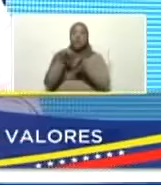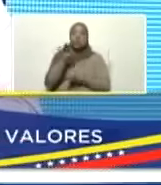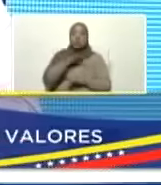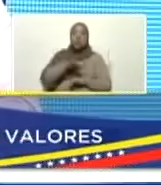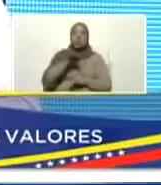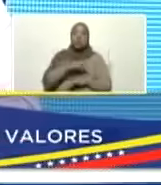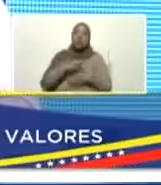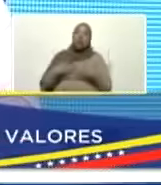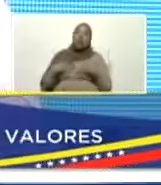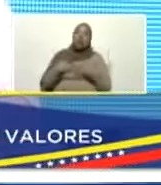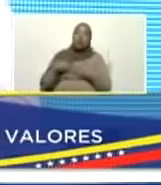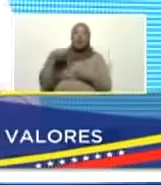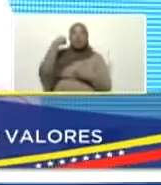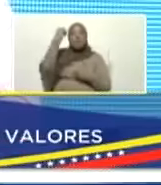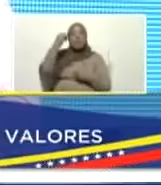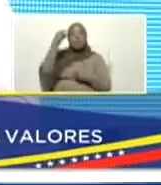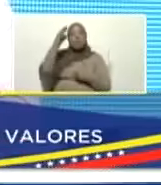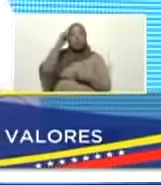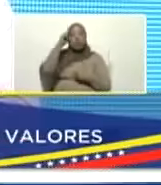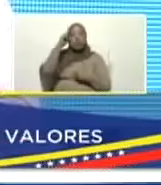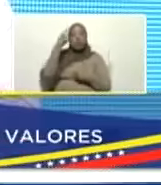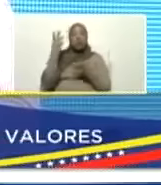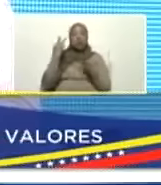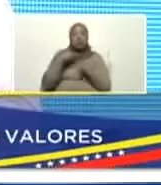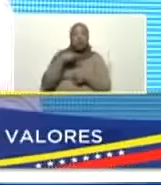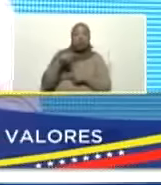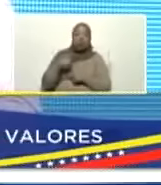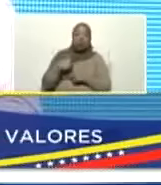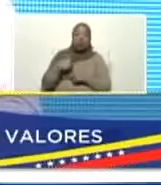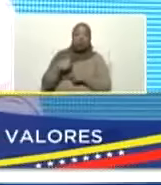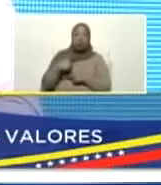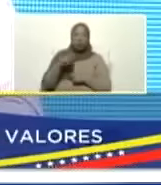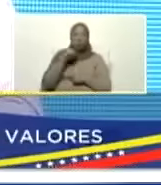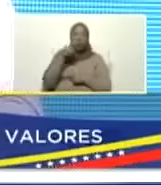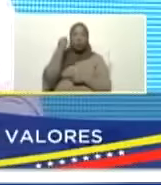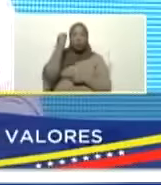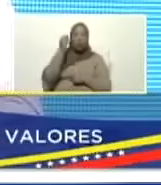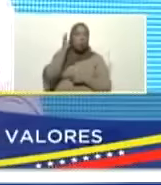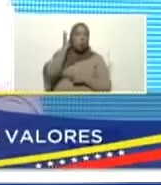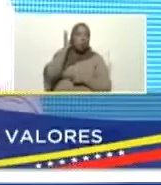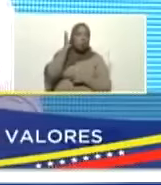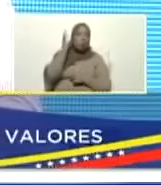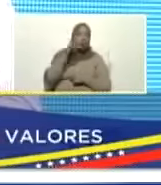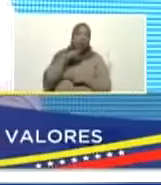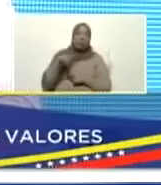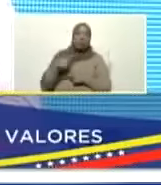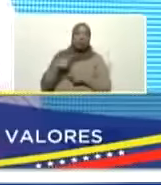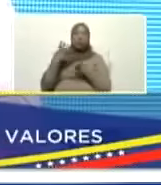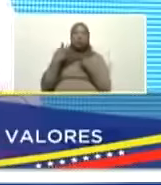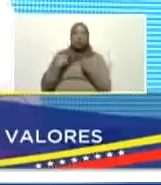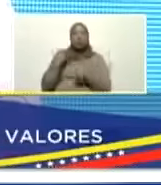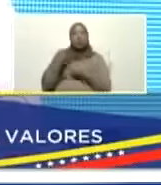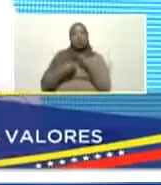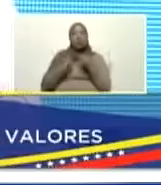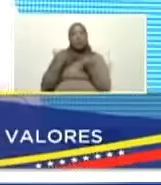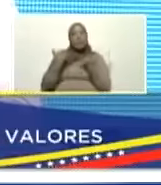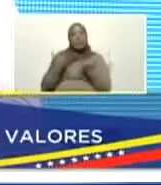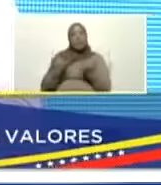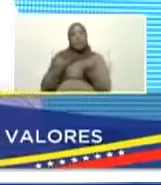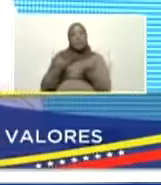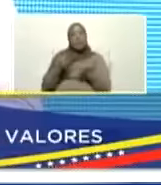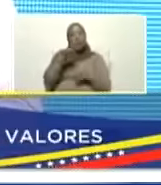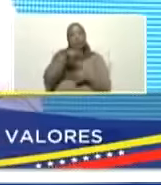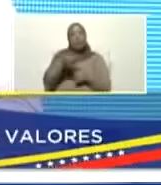el bienestar mental cuando uno está seguro de su conciencia y cuando uno hace el bien. La